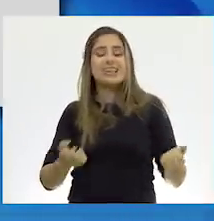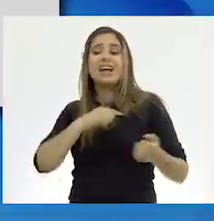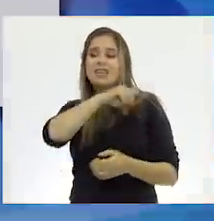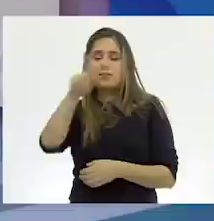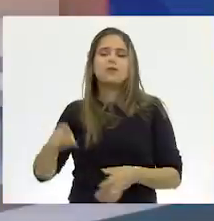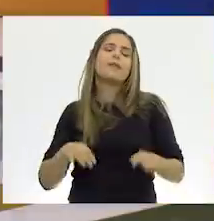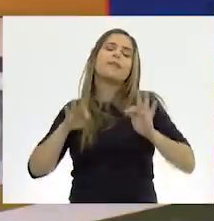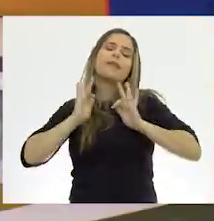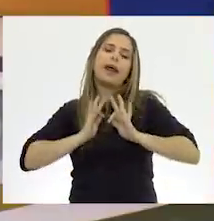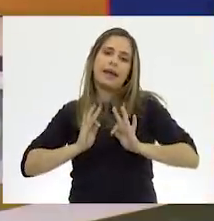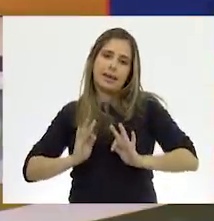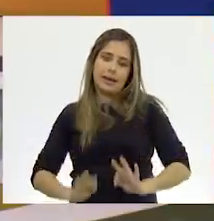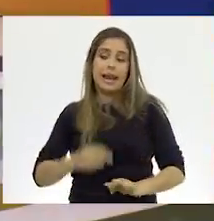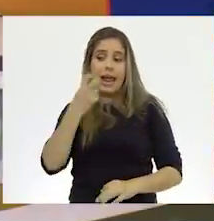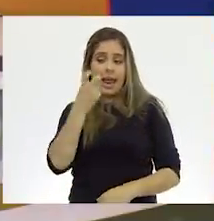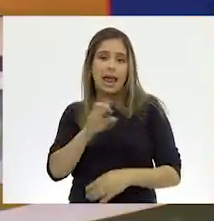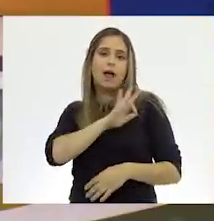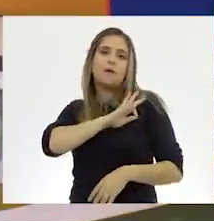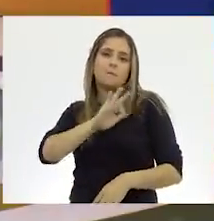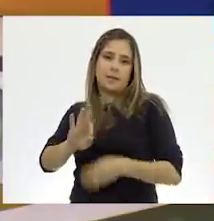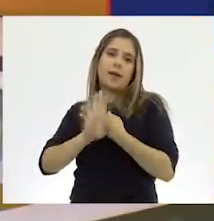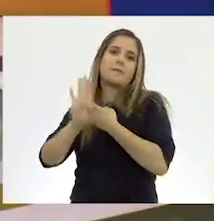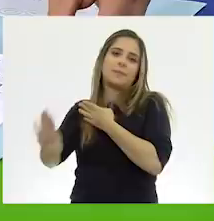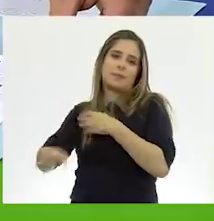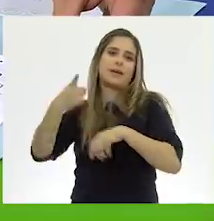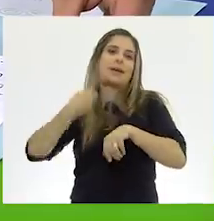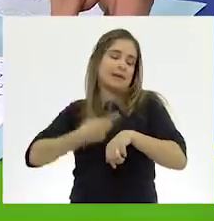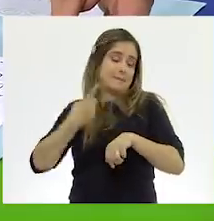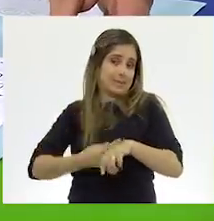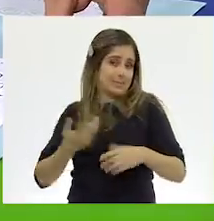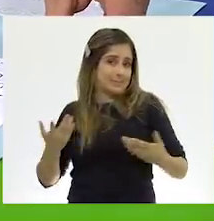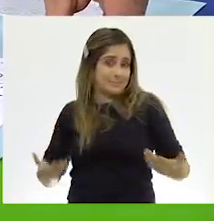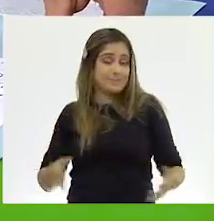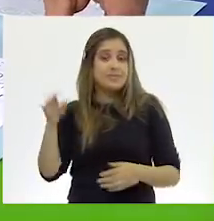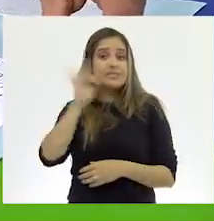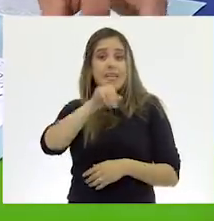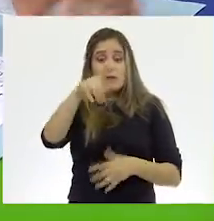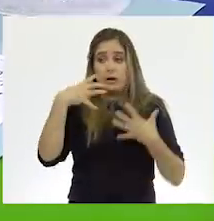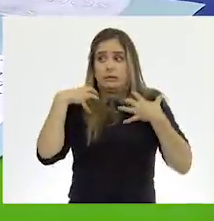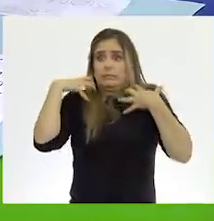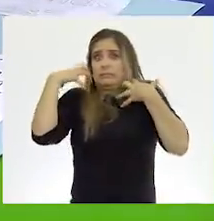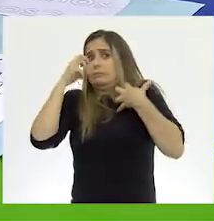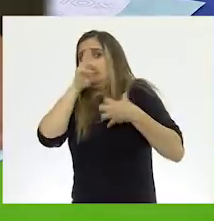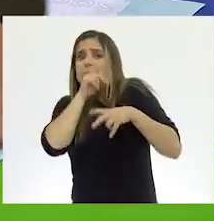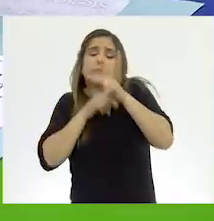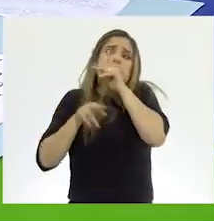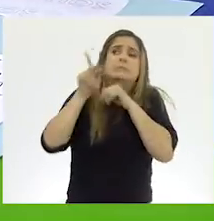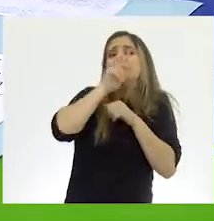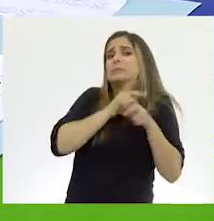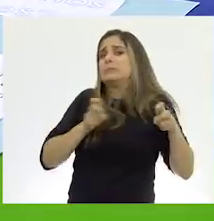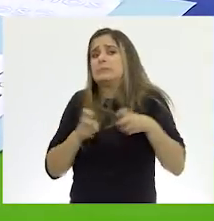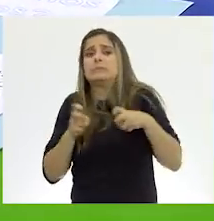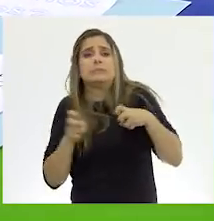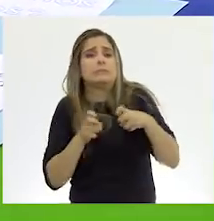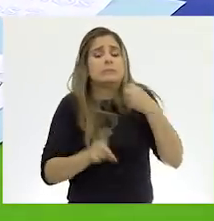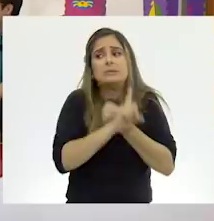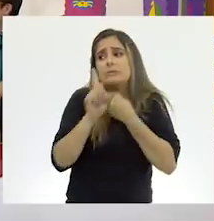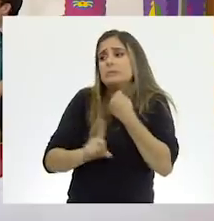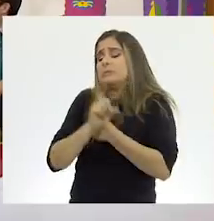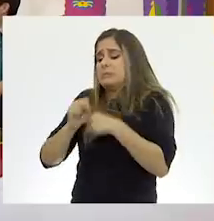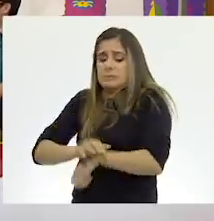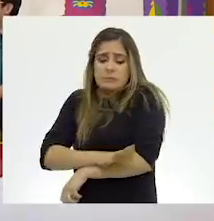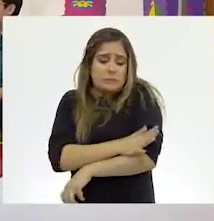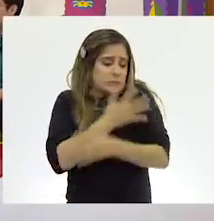relajados. Muy bien, entonces... Ah, porque veíamos que si nos estresábamos o teníamos problemas